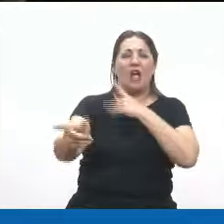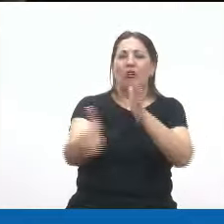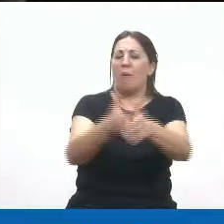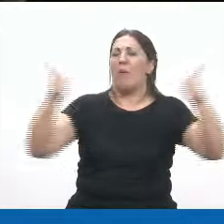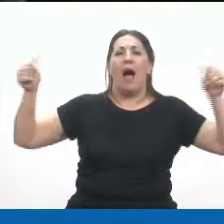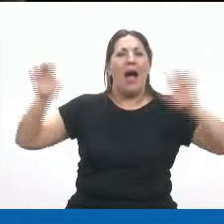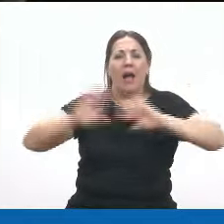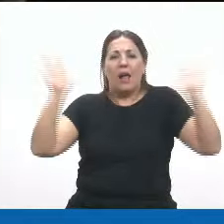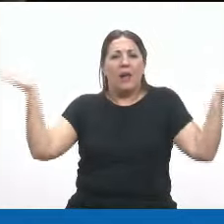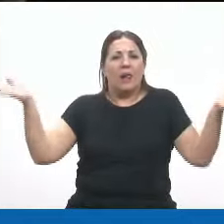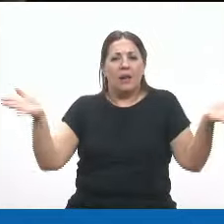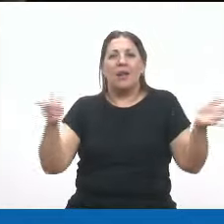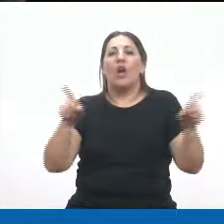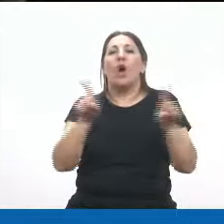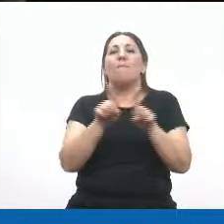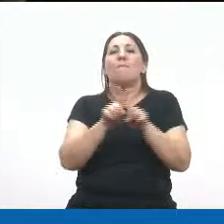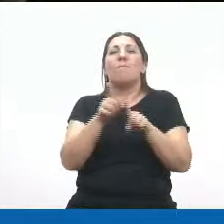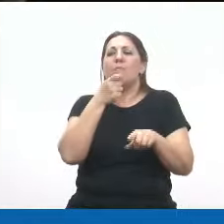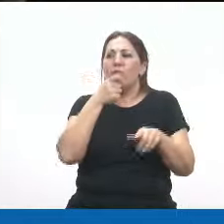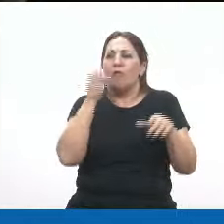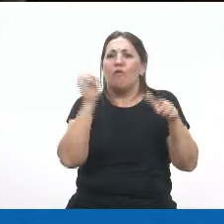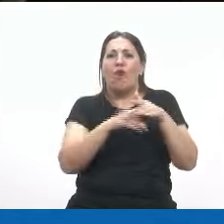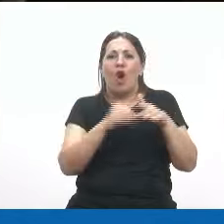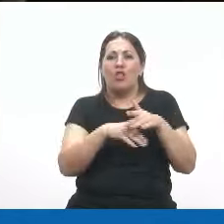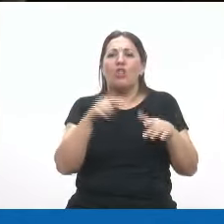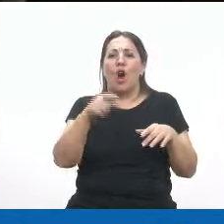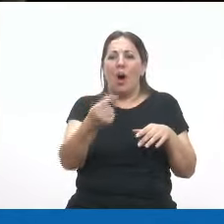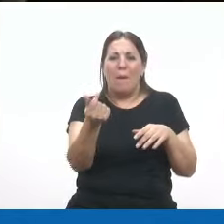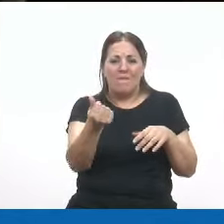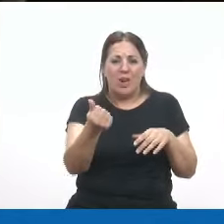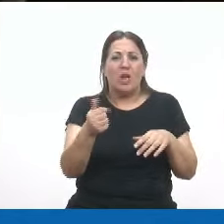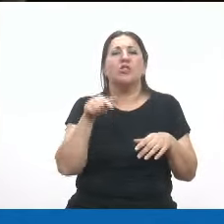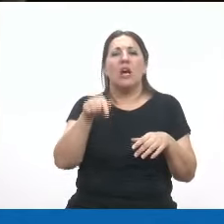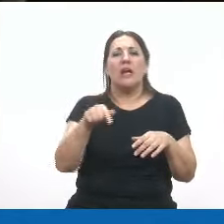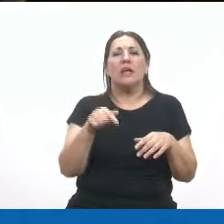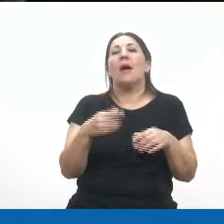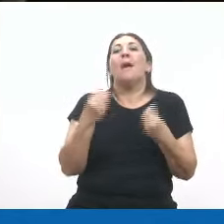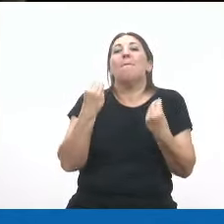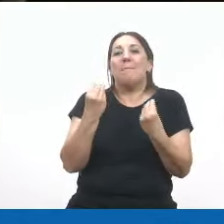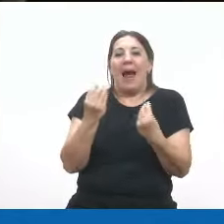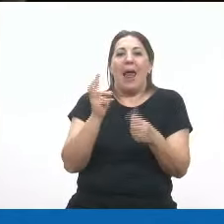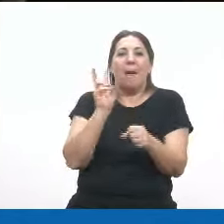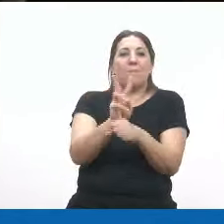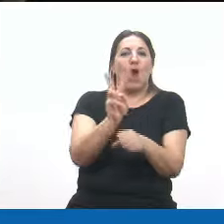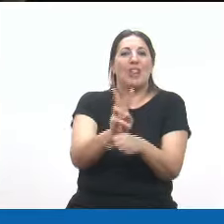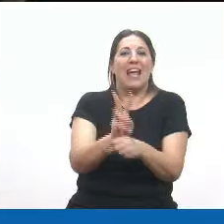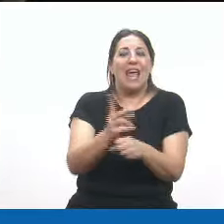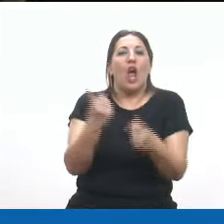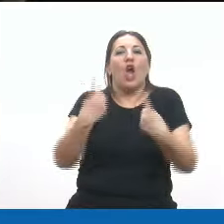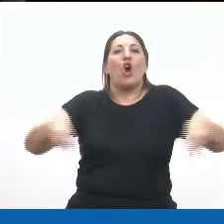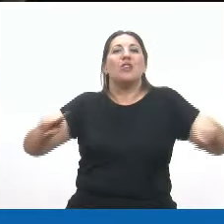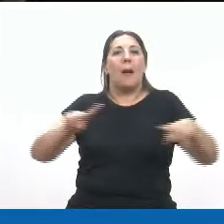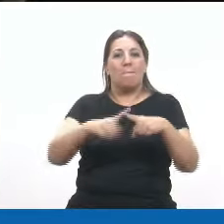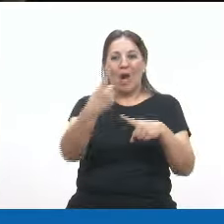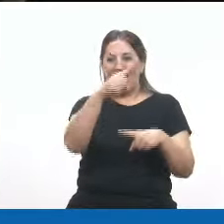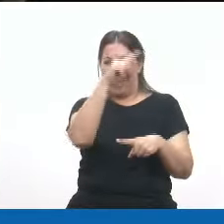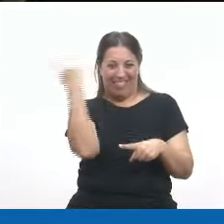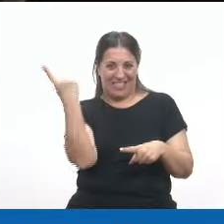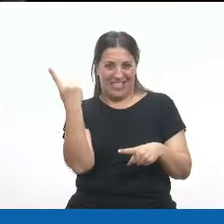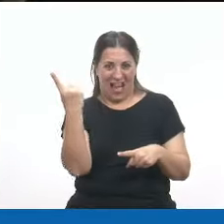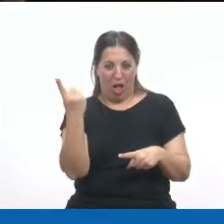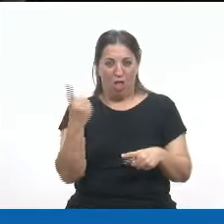fiduciarios los fondos fiduciarios hay que decirlo los fondos fiduciarios están para proteger políticas de estado en un